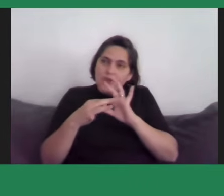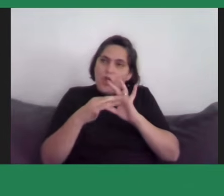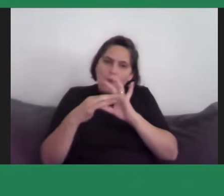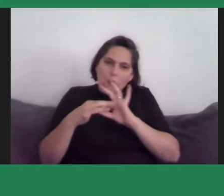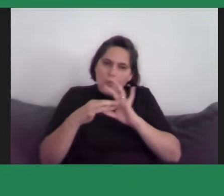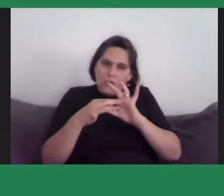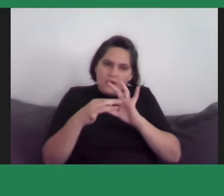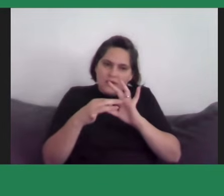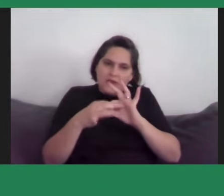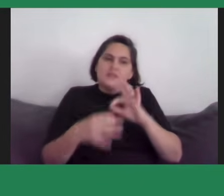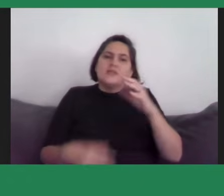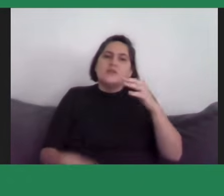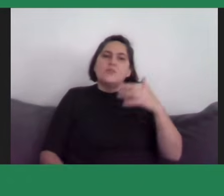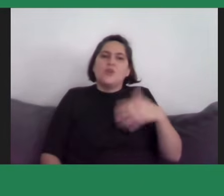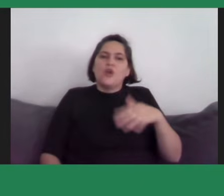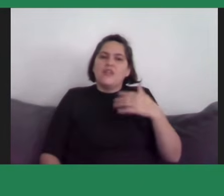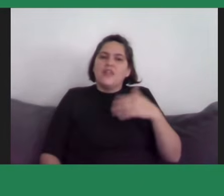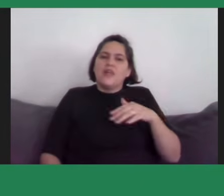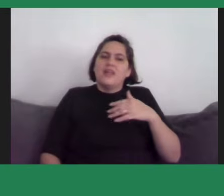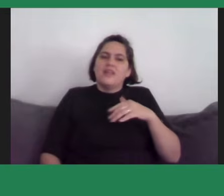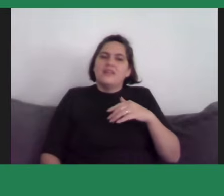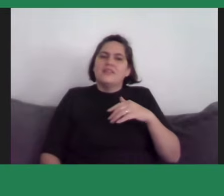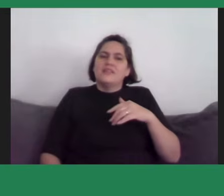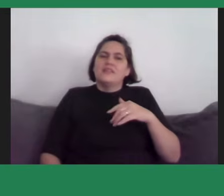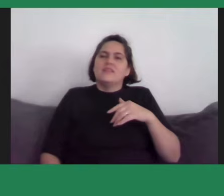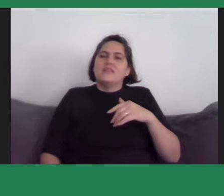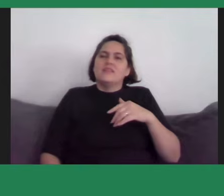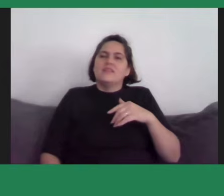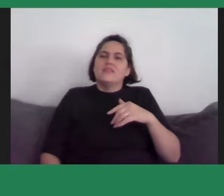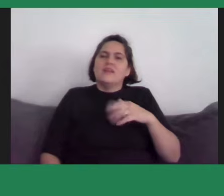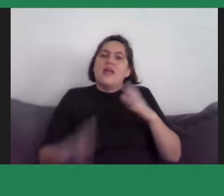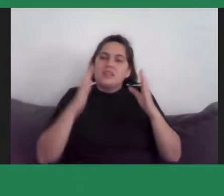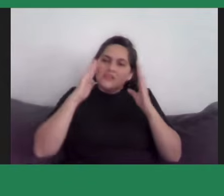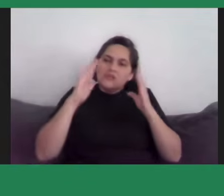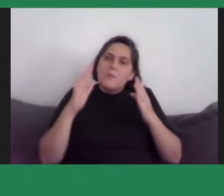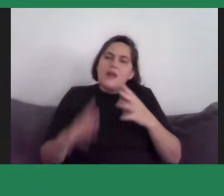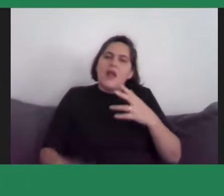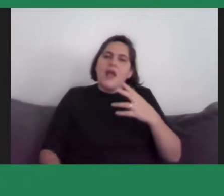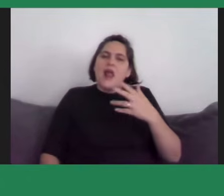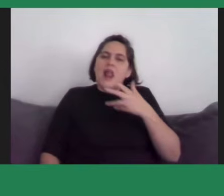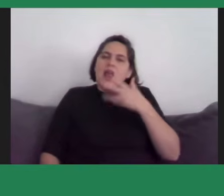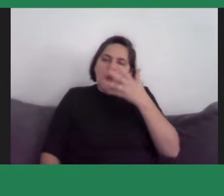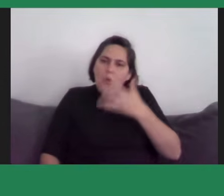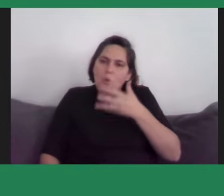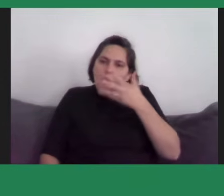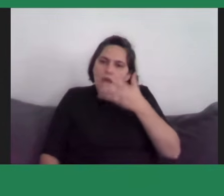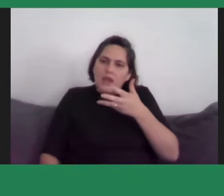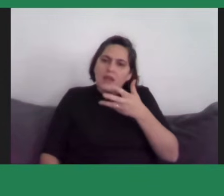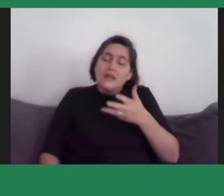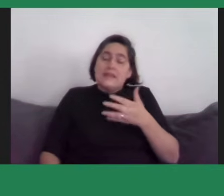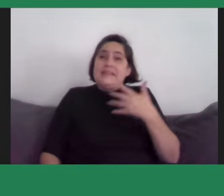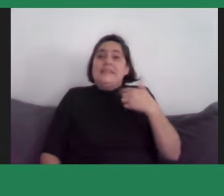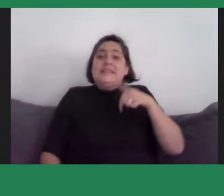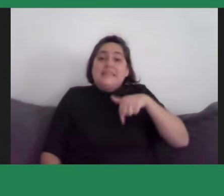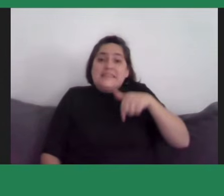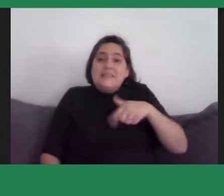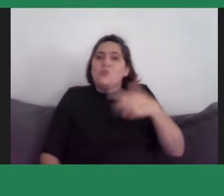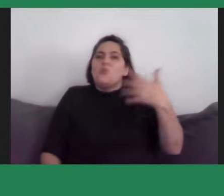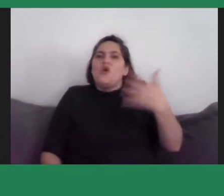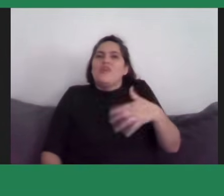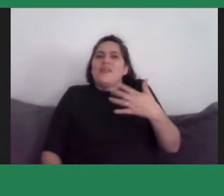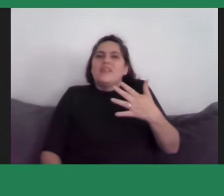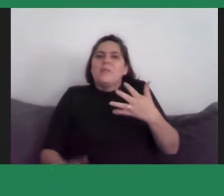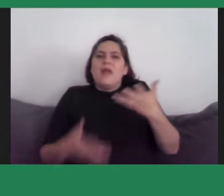muy importante para la adquisición del lenguaje. Es una habilidad comunicativa fundamental y que tenemos que